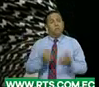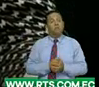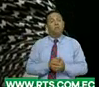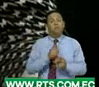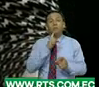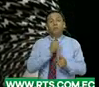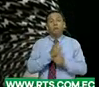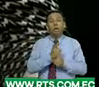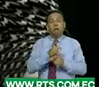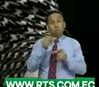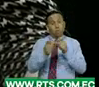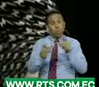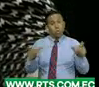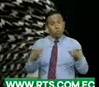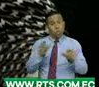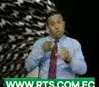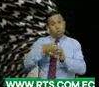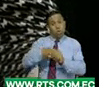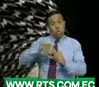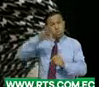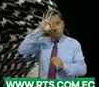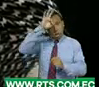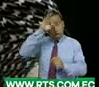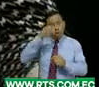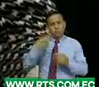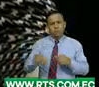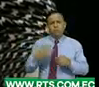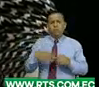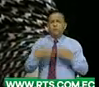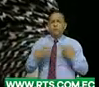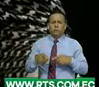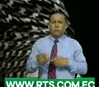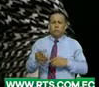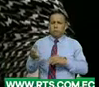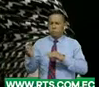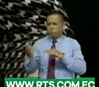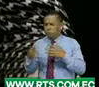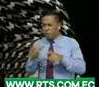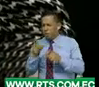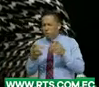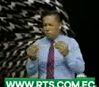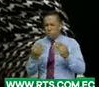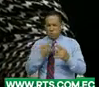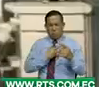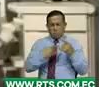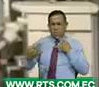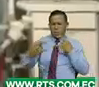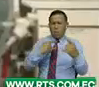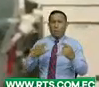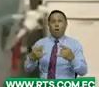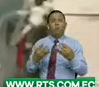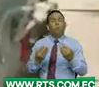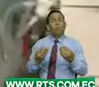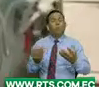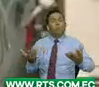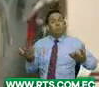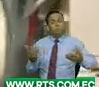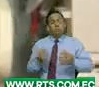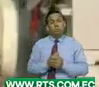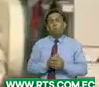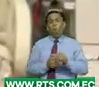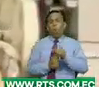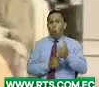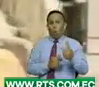8,5 de 10 personas las 85 se mueve que también es bastante los demás cantones también se